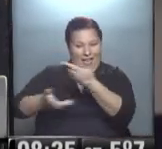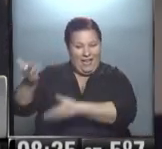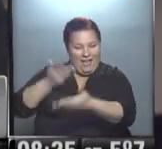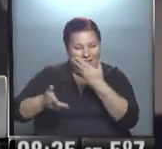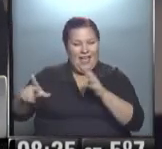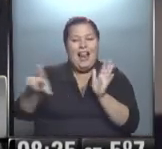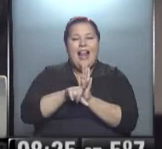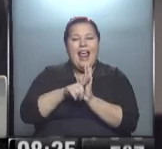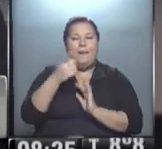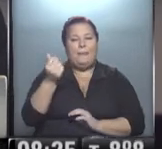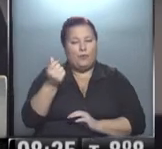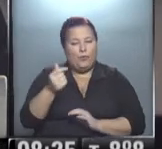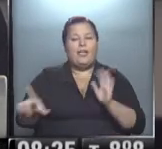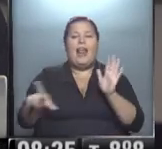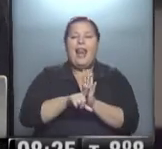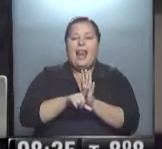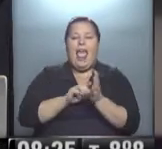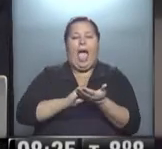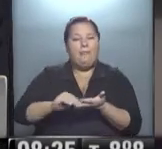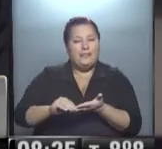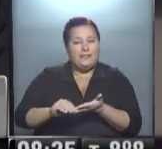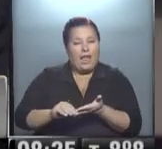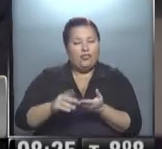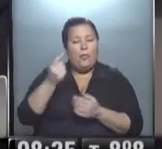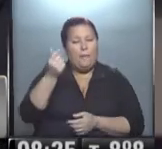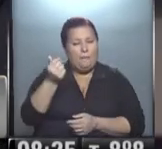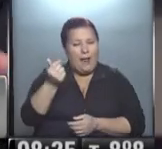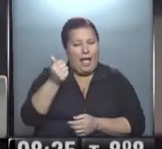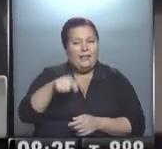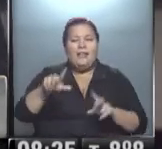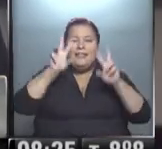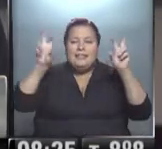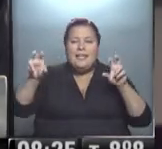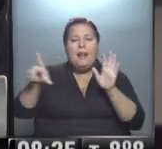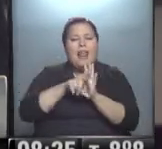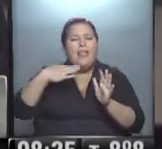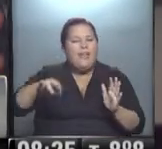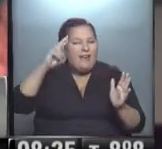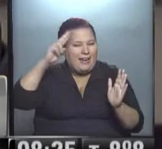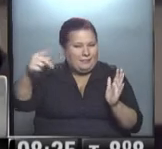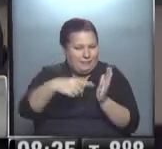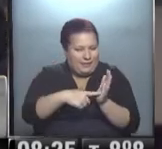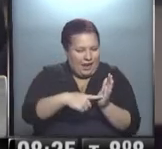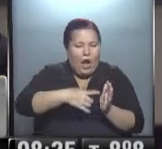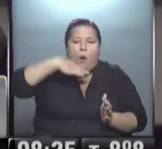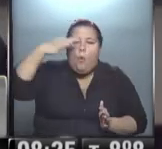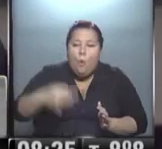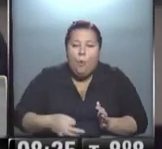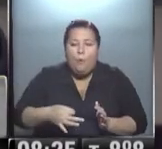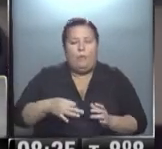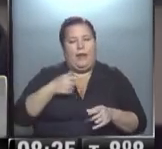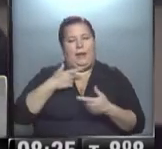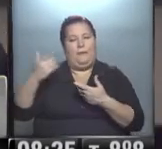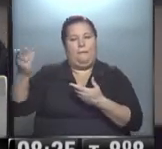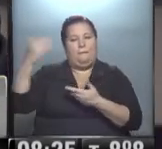la ley de presupuesto y la ley de administración financiera es el marco jurídico que debe respetar cumplir con la